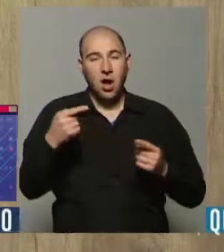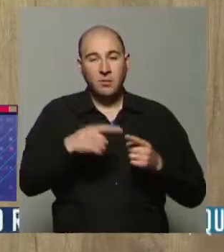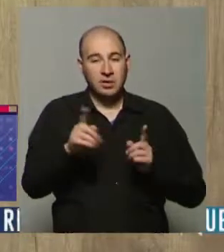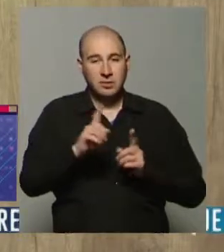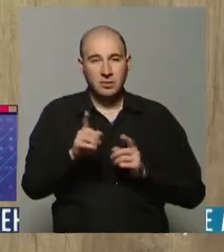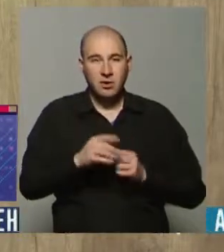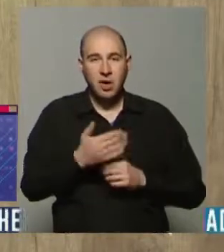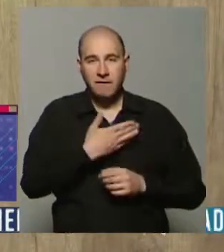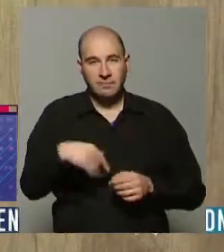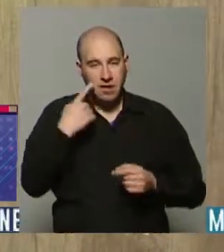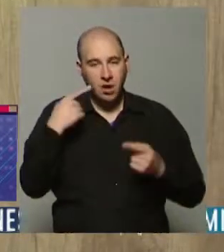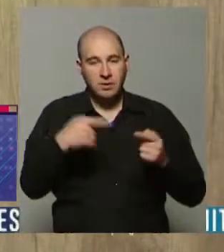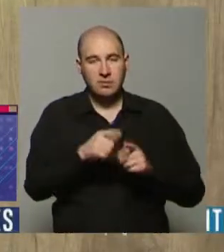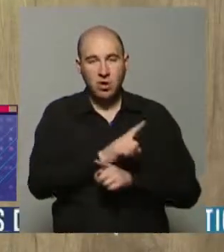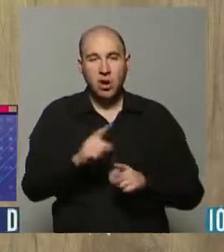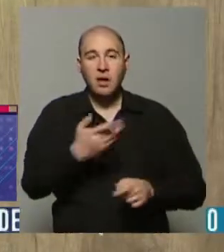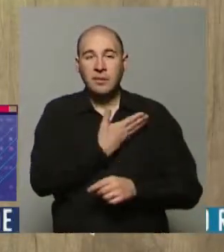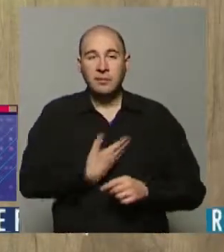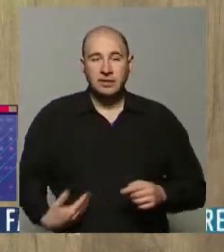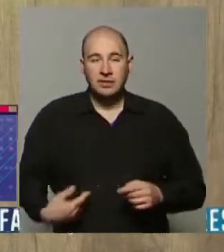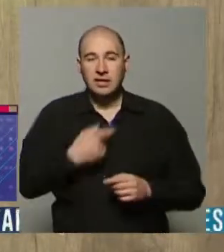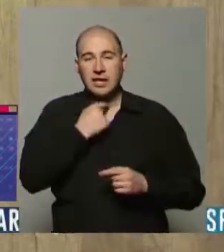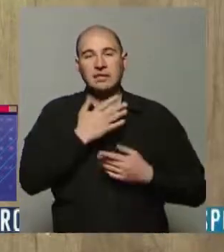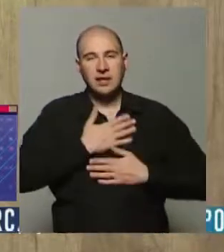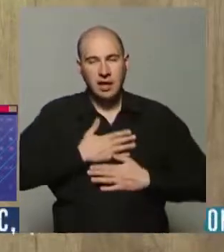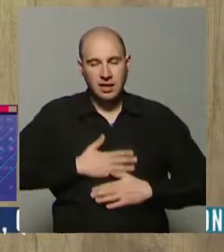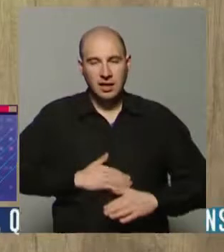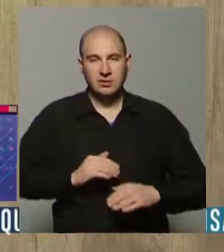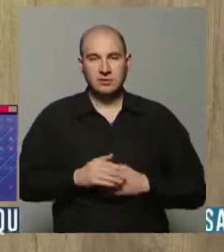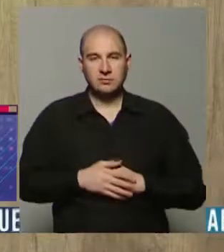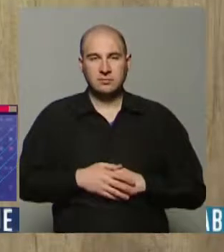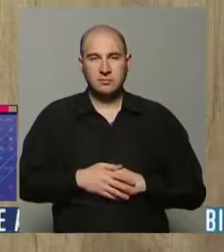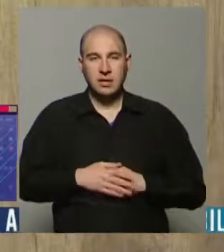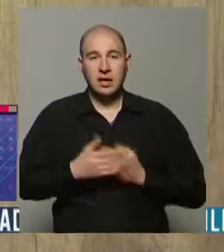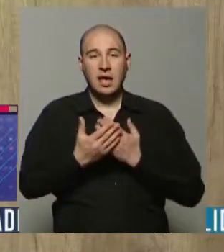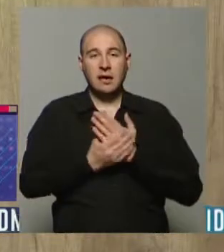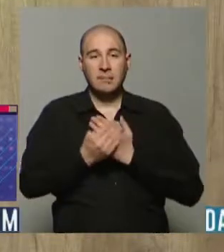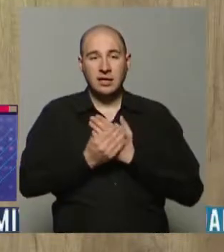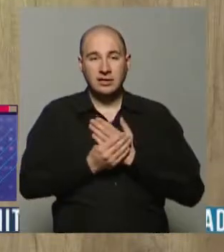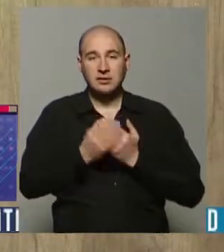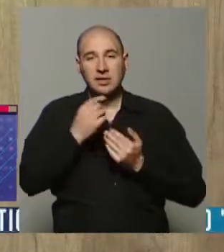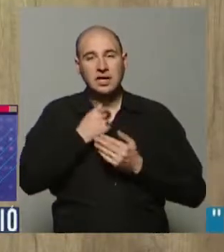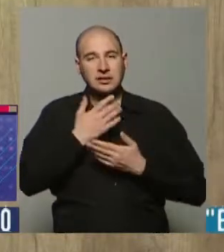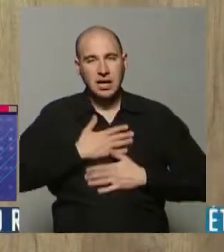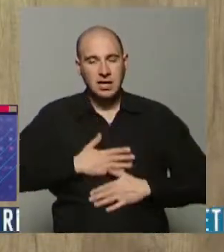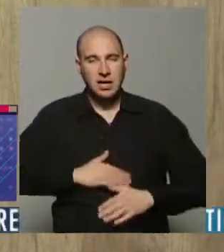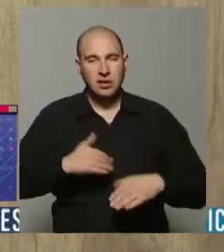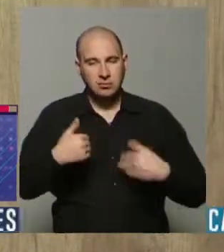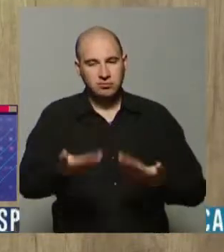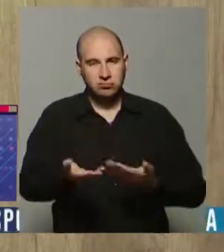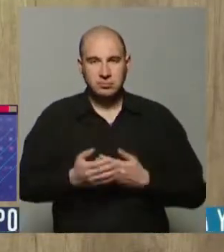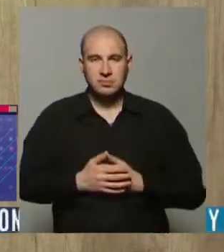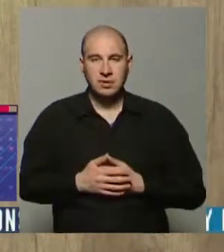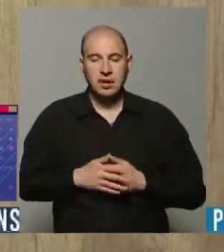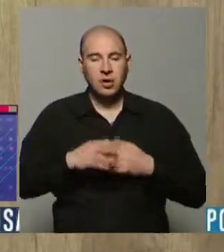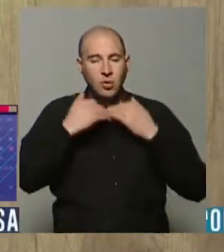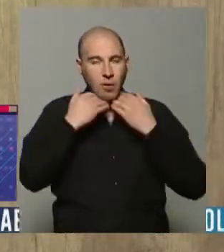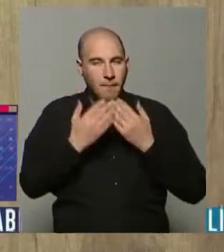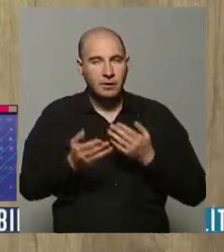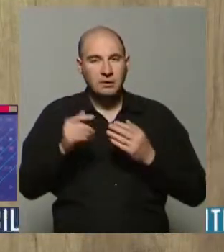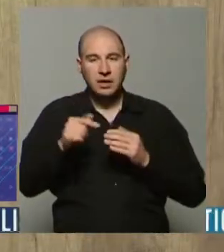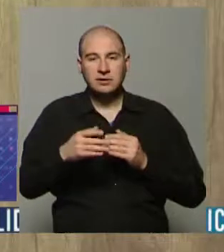principio, de postergarlo hasta las elecciones de octubre, hasta tener en claro cuál es el panorama de quién va a ser el nuevo presidente en